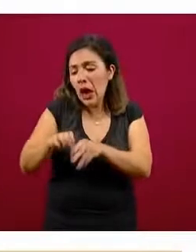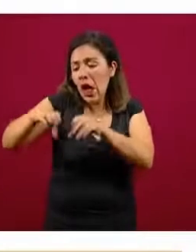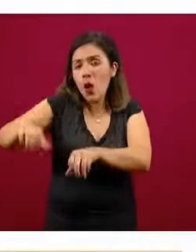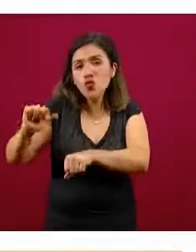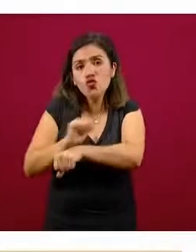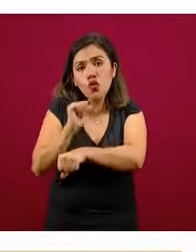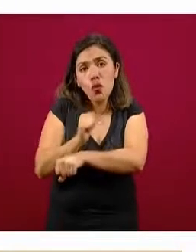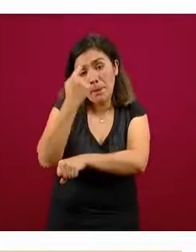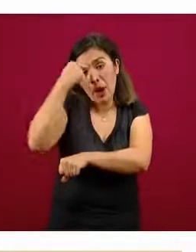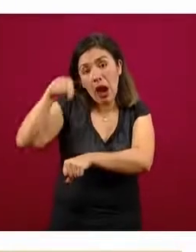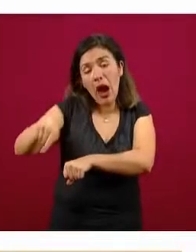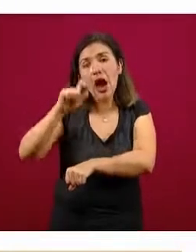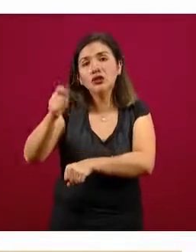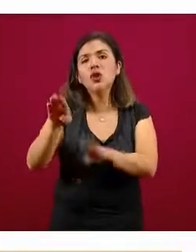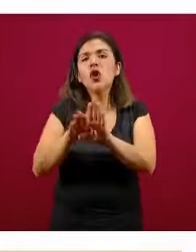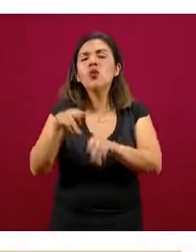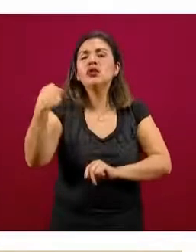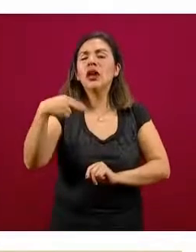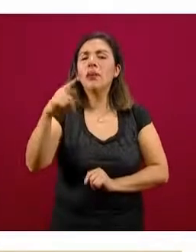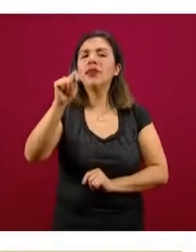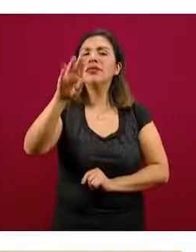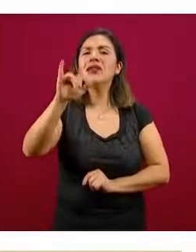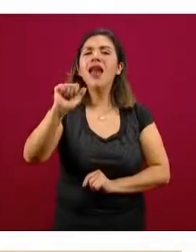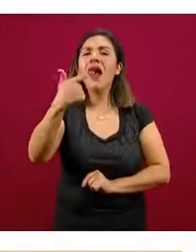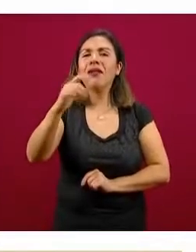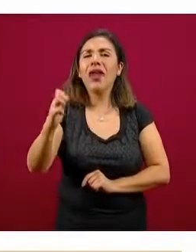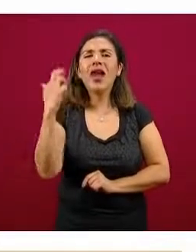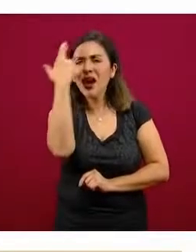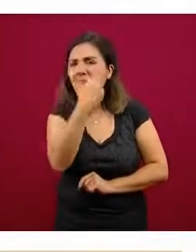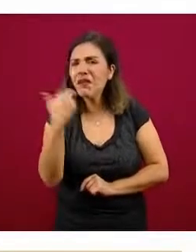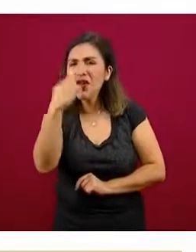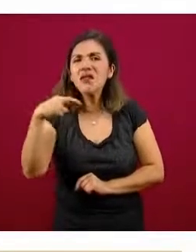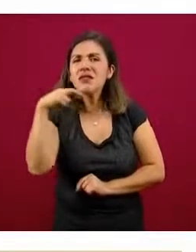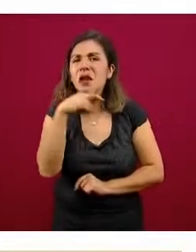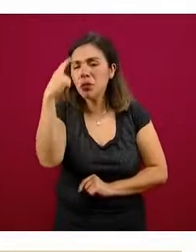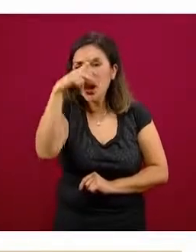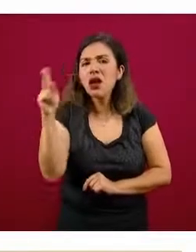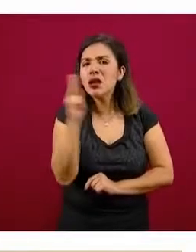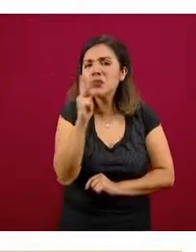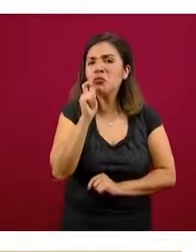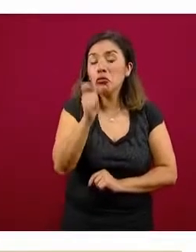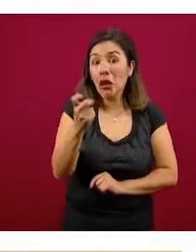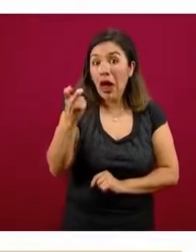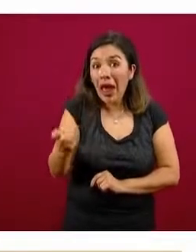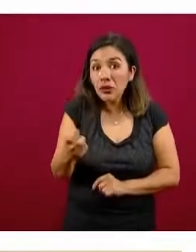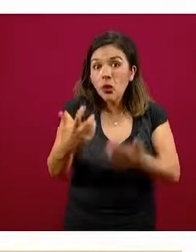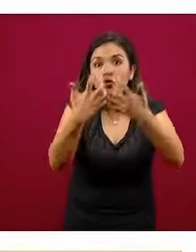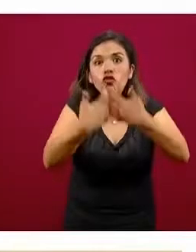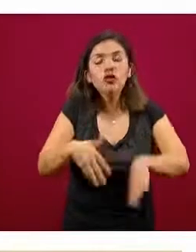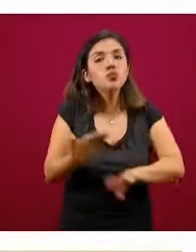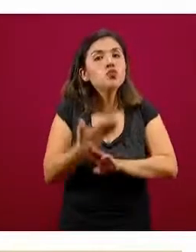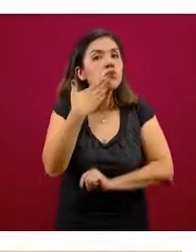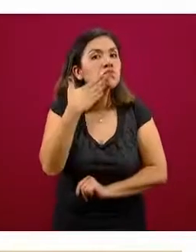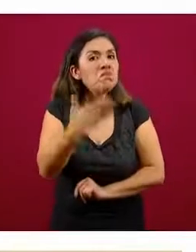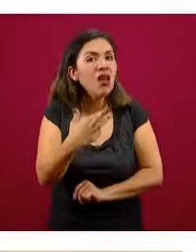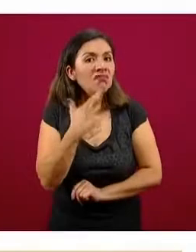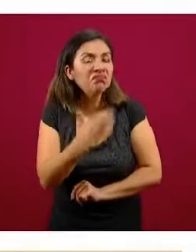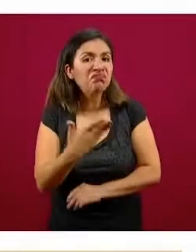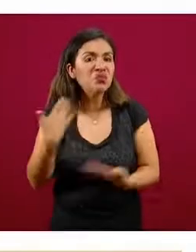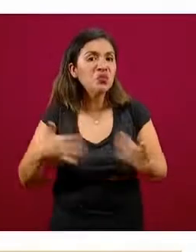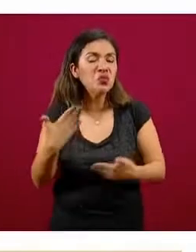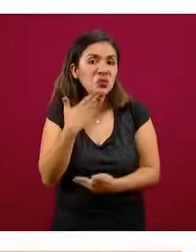de modo que fuera un triage respiratorio. Y esto creo que nos ha dado muy buenos resultados.